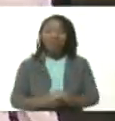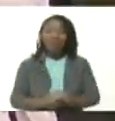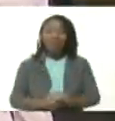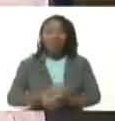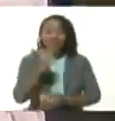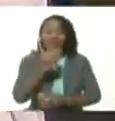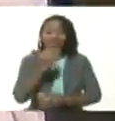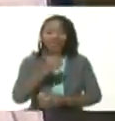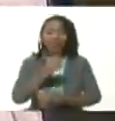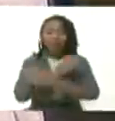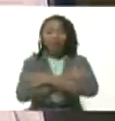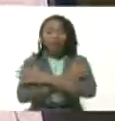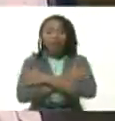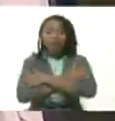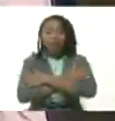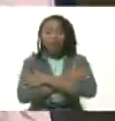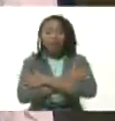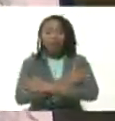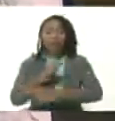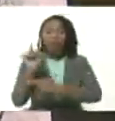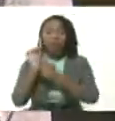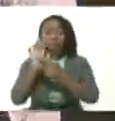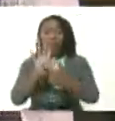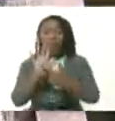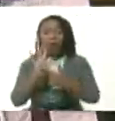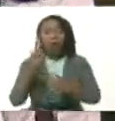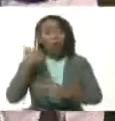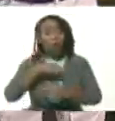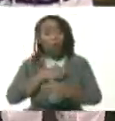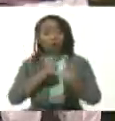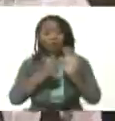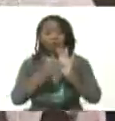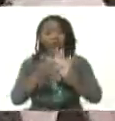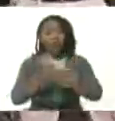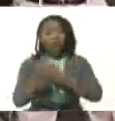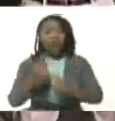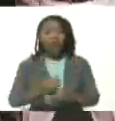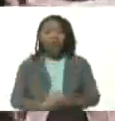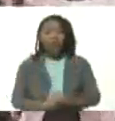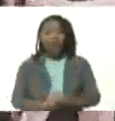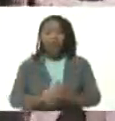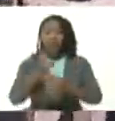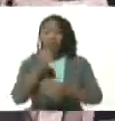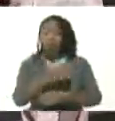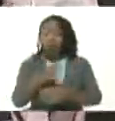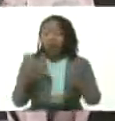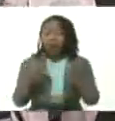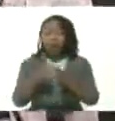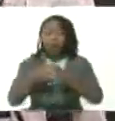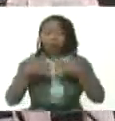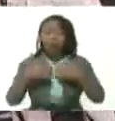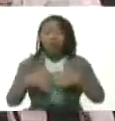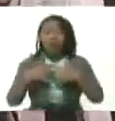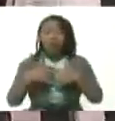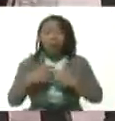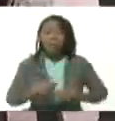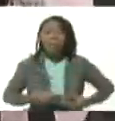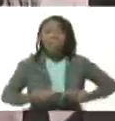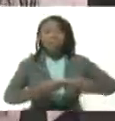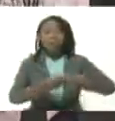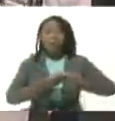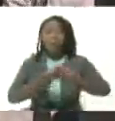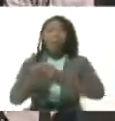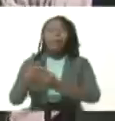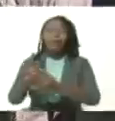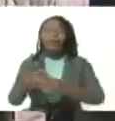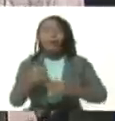te felicito. No, ¿qué nos puedes mostrar por aquí? Mira esto. Bueno, el sector distribuidor, como le dije, es un poco como